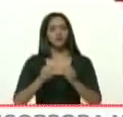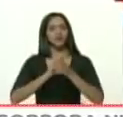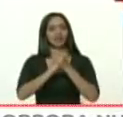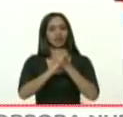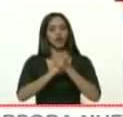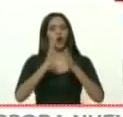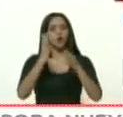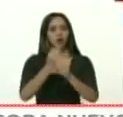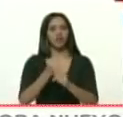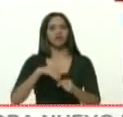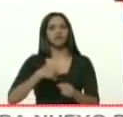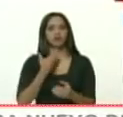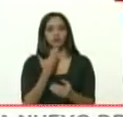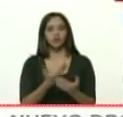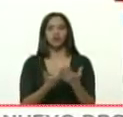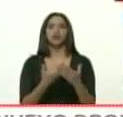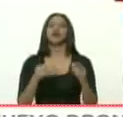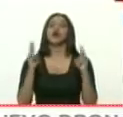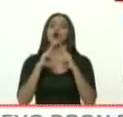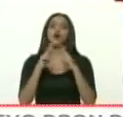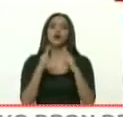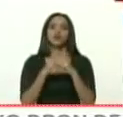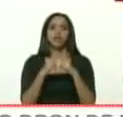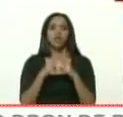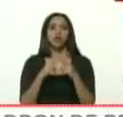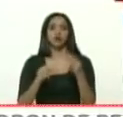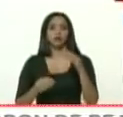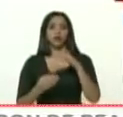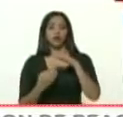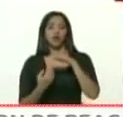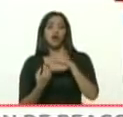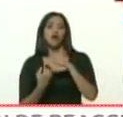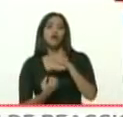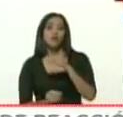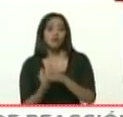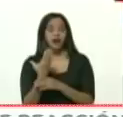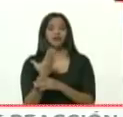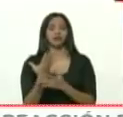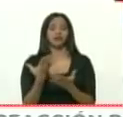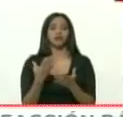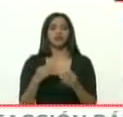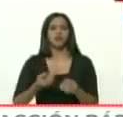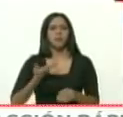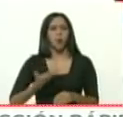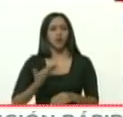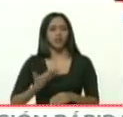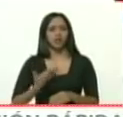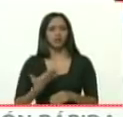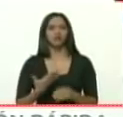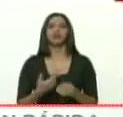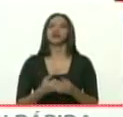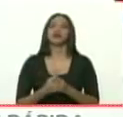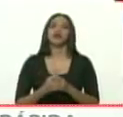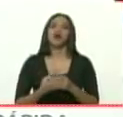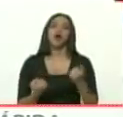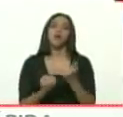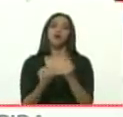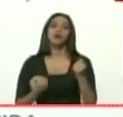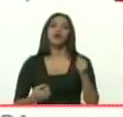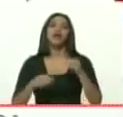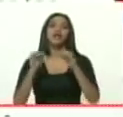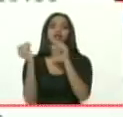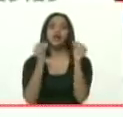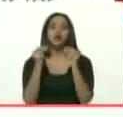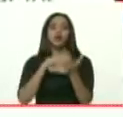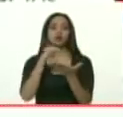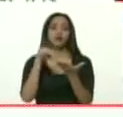permitan conocer fuentes fidedignas los avances políticos en el país, y también les exhorta a apoyar el diálogo nacional.